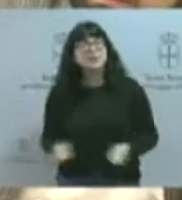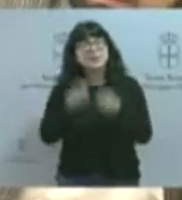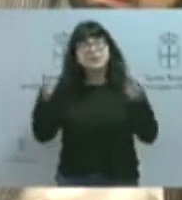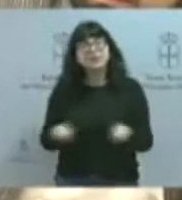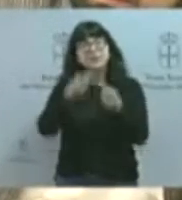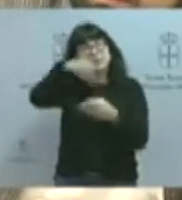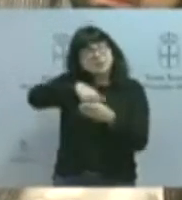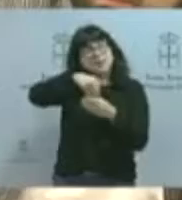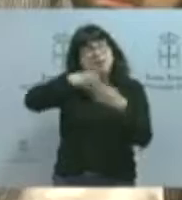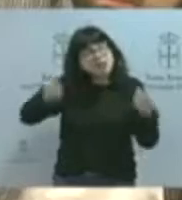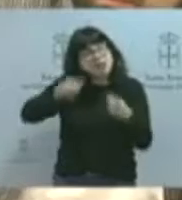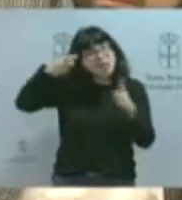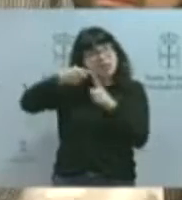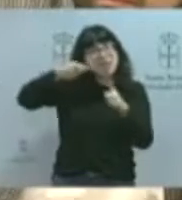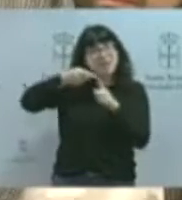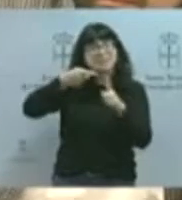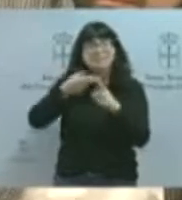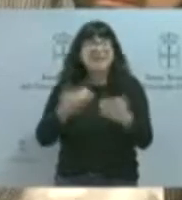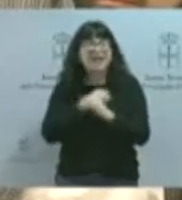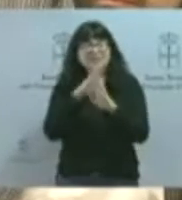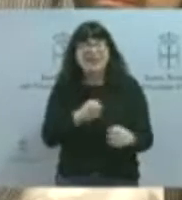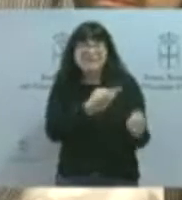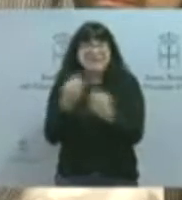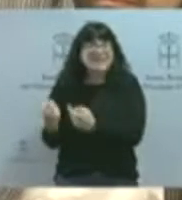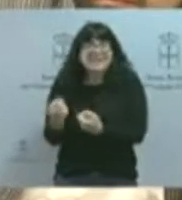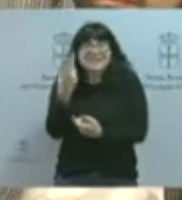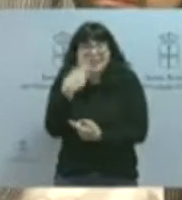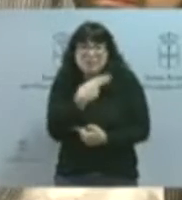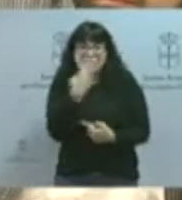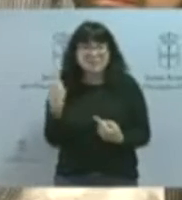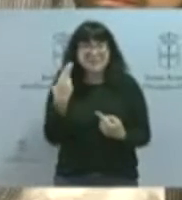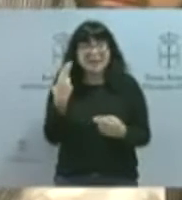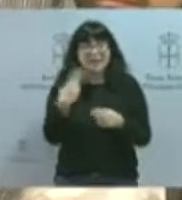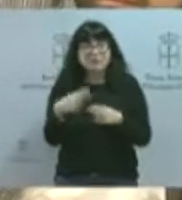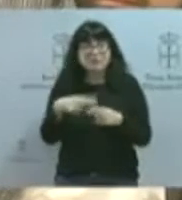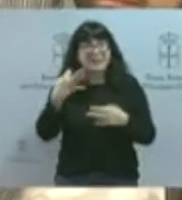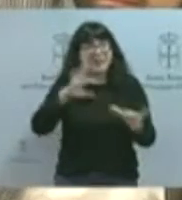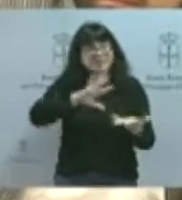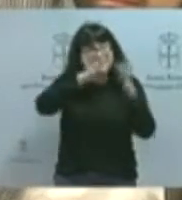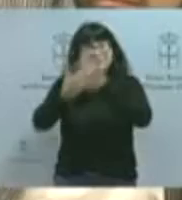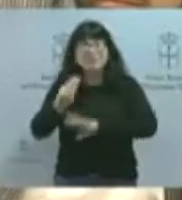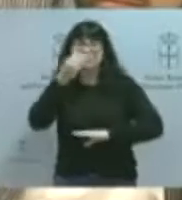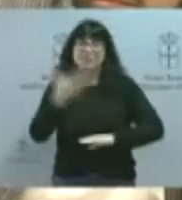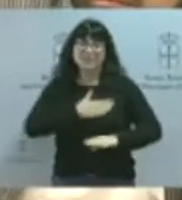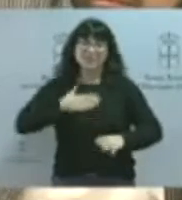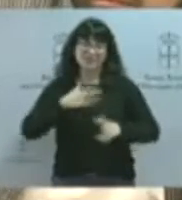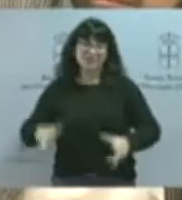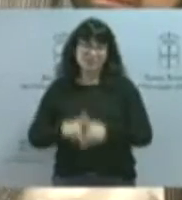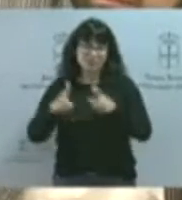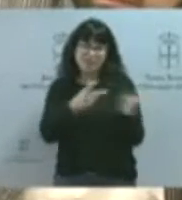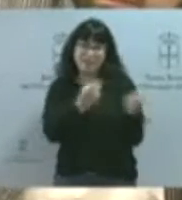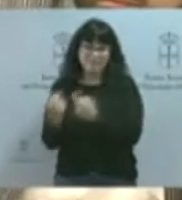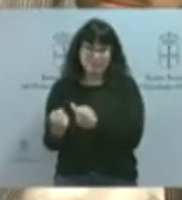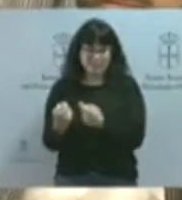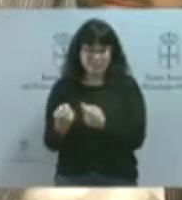las promesas políticas se convierten en bienestar social. Exigir responsabilidades no tiene que ver con expiar